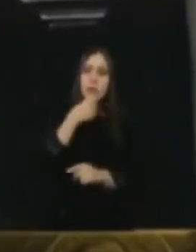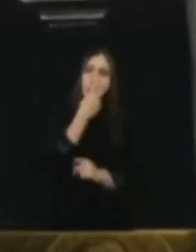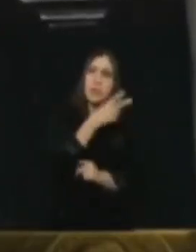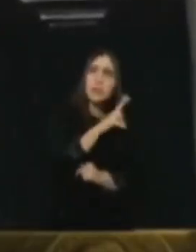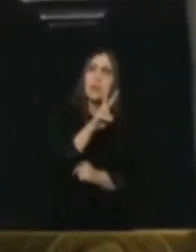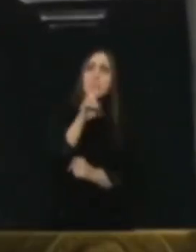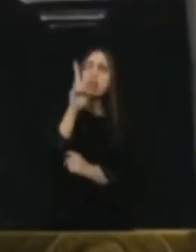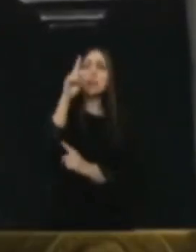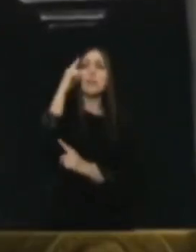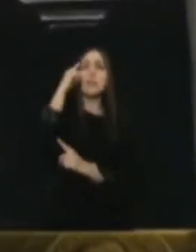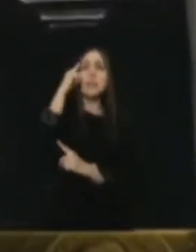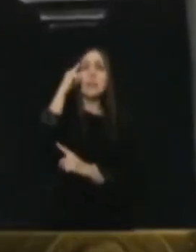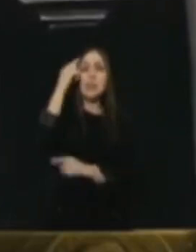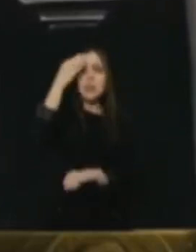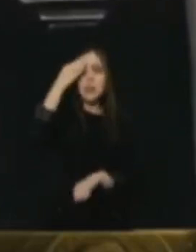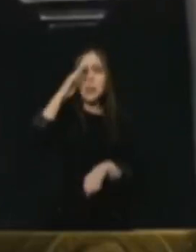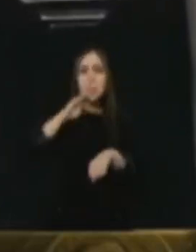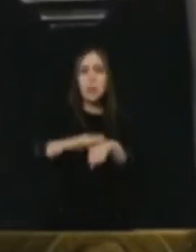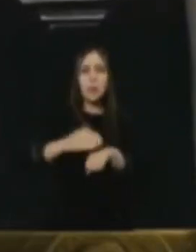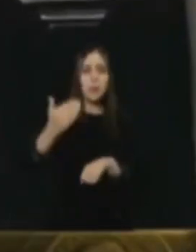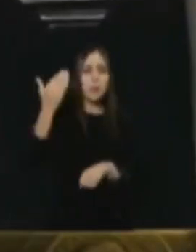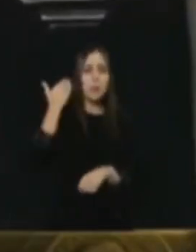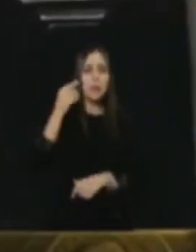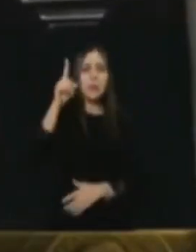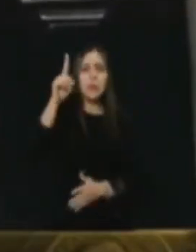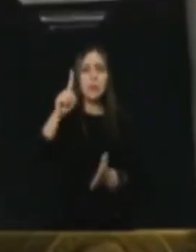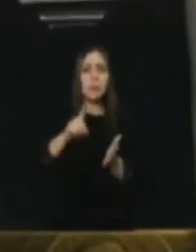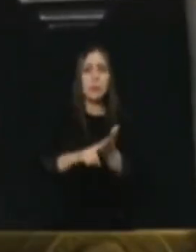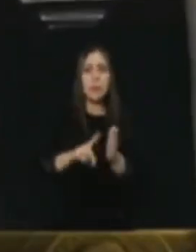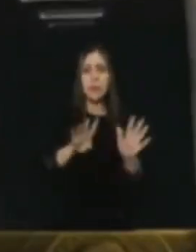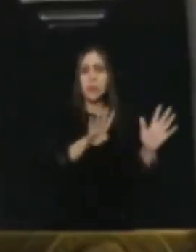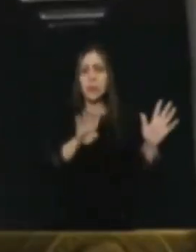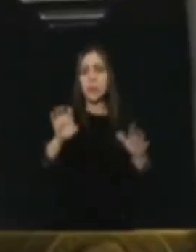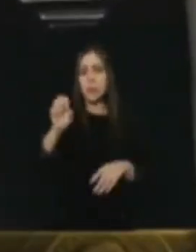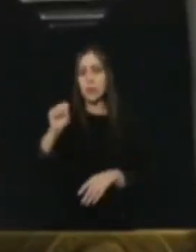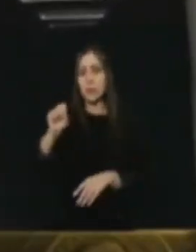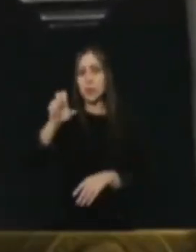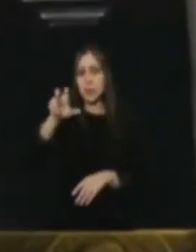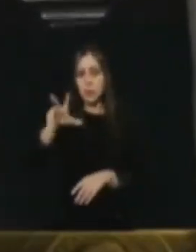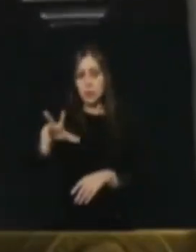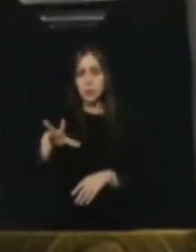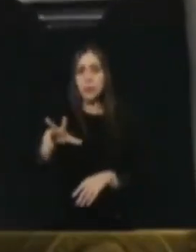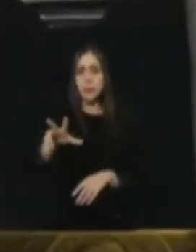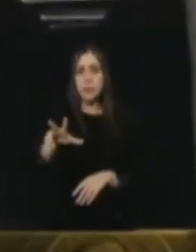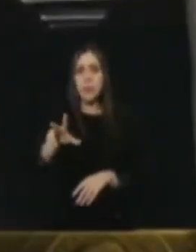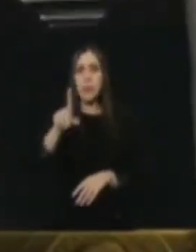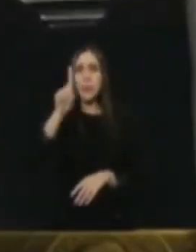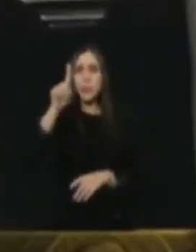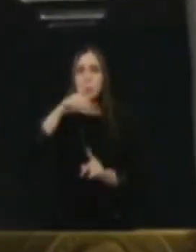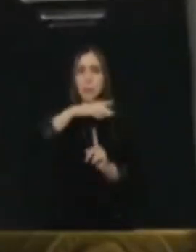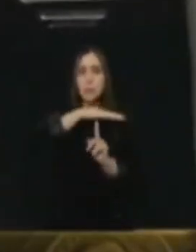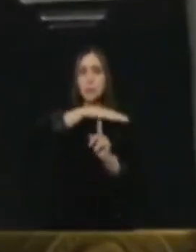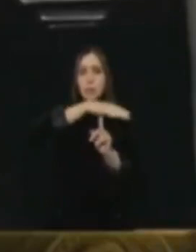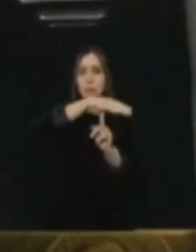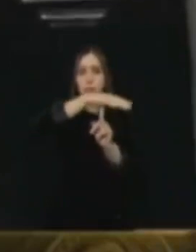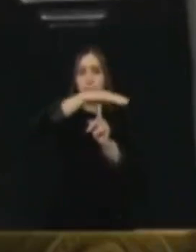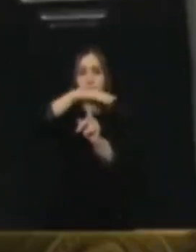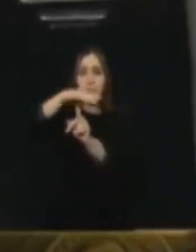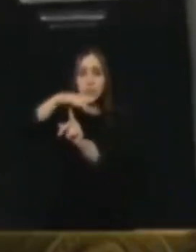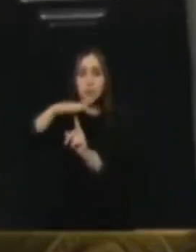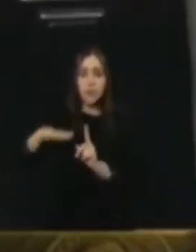en 1968 la aparición de uno sobre la Plaza de las Tres